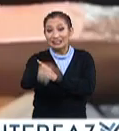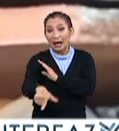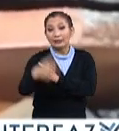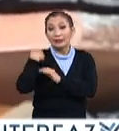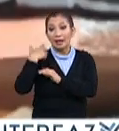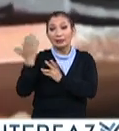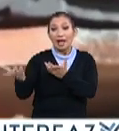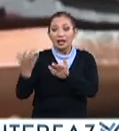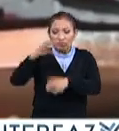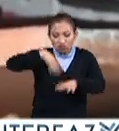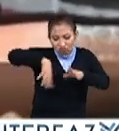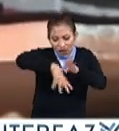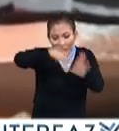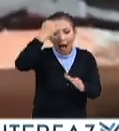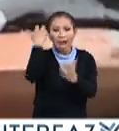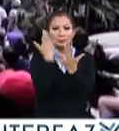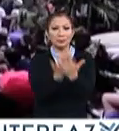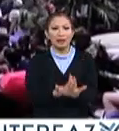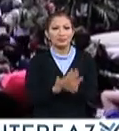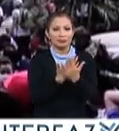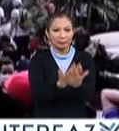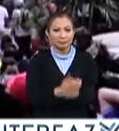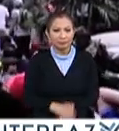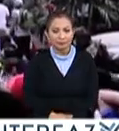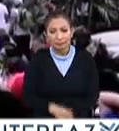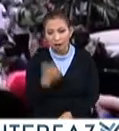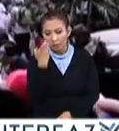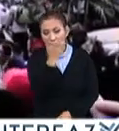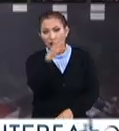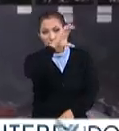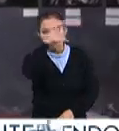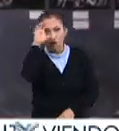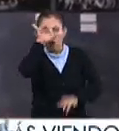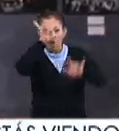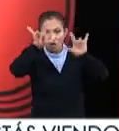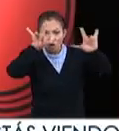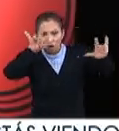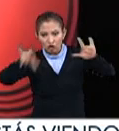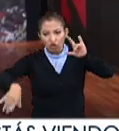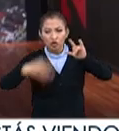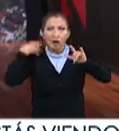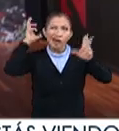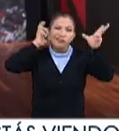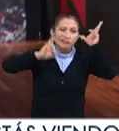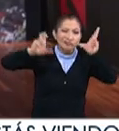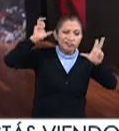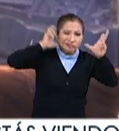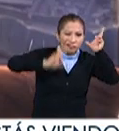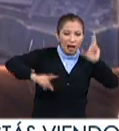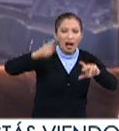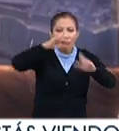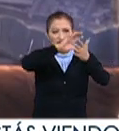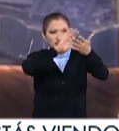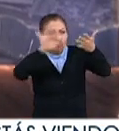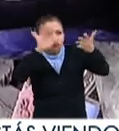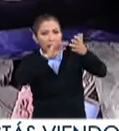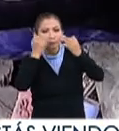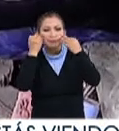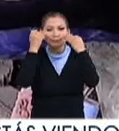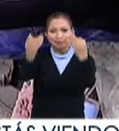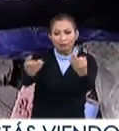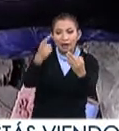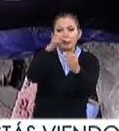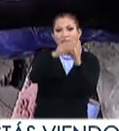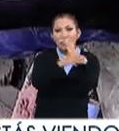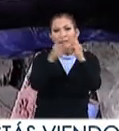1985-2017 de los escombros a la esperanza. Por medio de fotografías, elementos audiovisuales, textos, testimonios